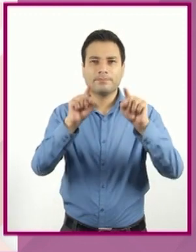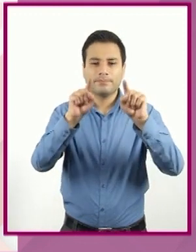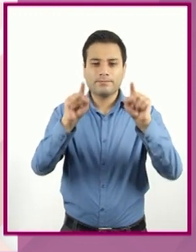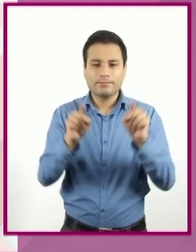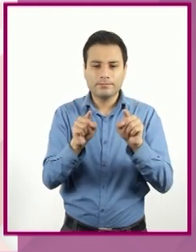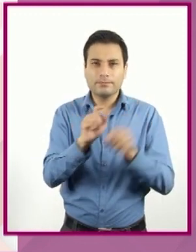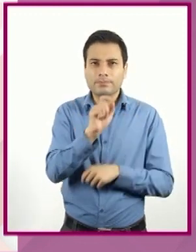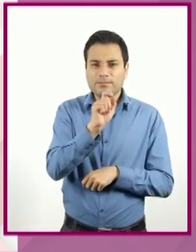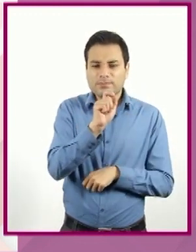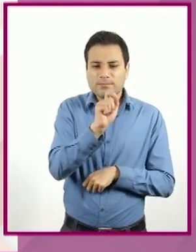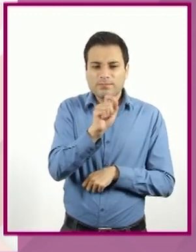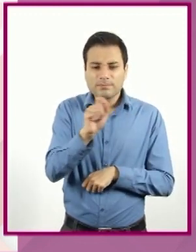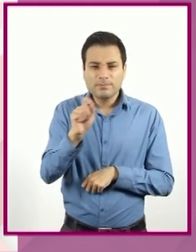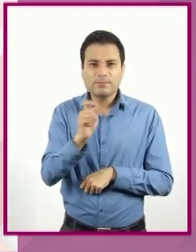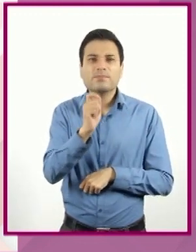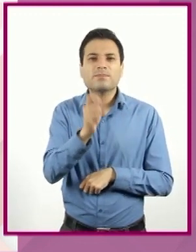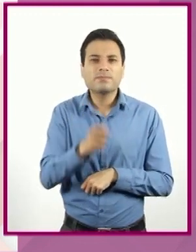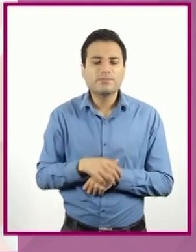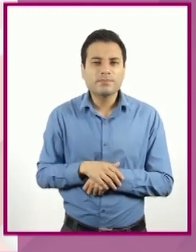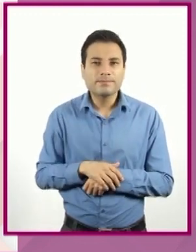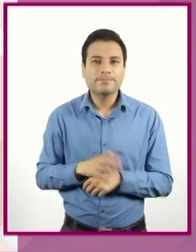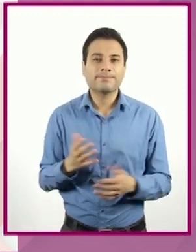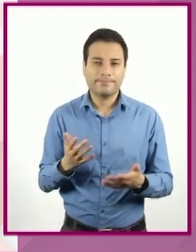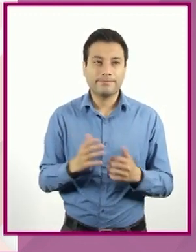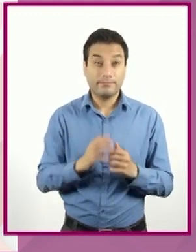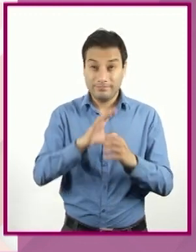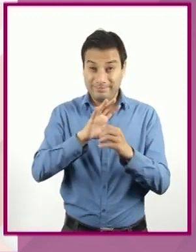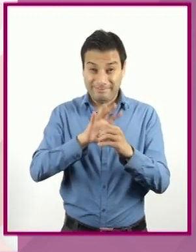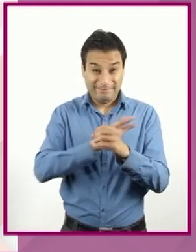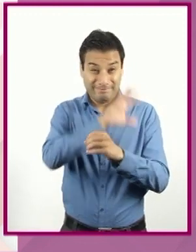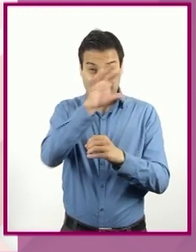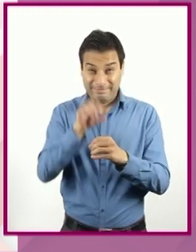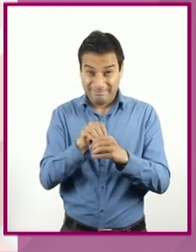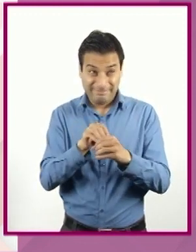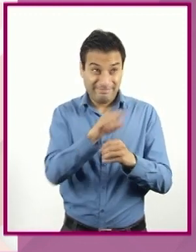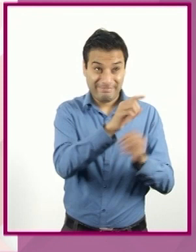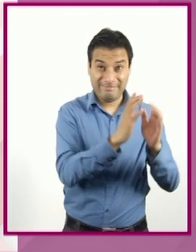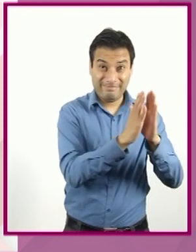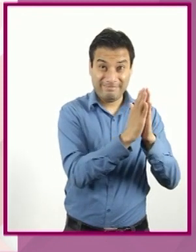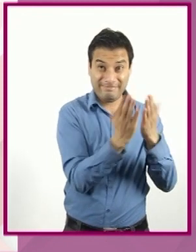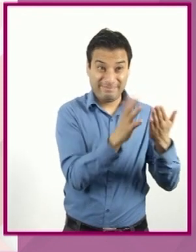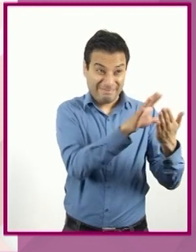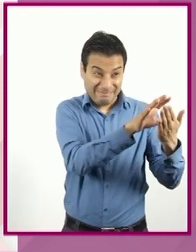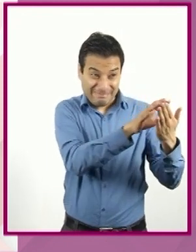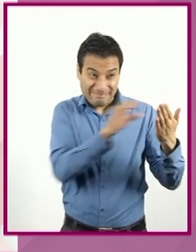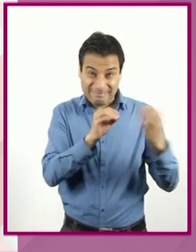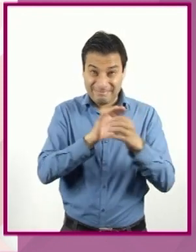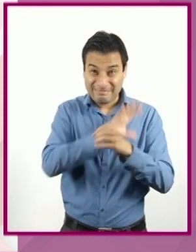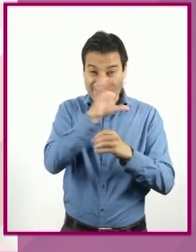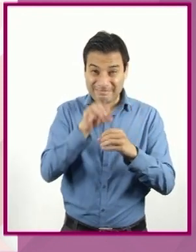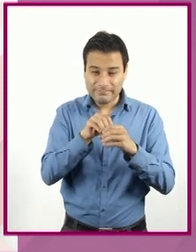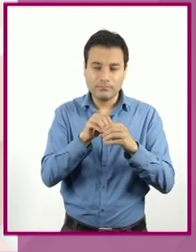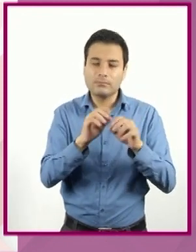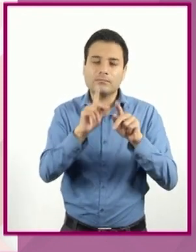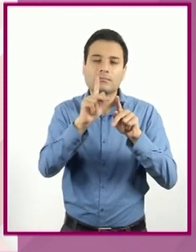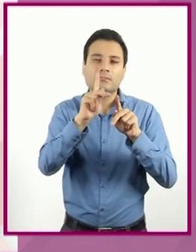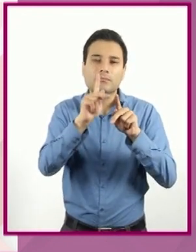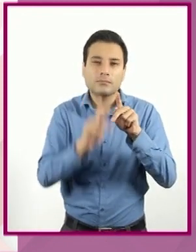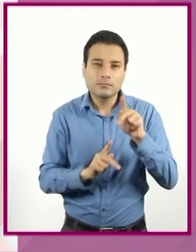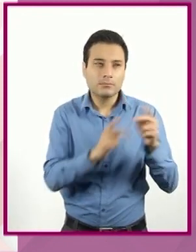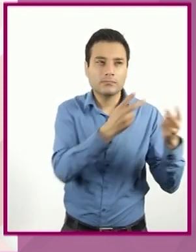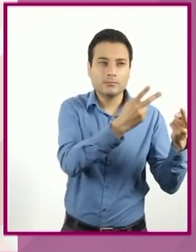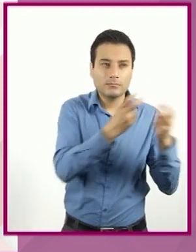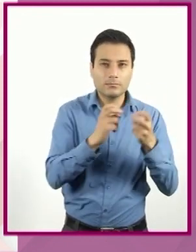suspensivos señalan que se omiten partes del texto. Ahora veamos, en este caso, se conserva el sentido original del